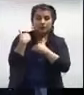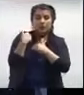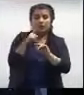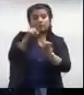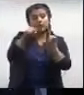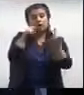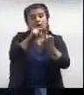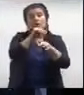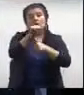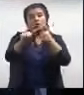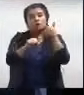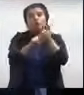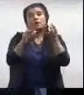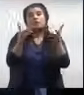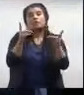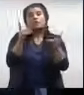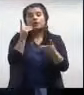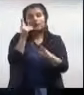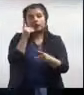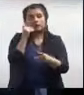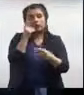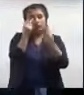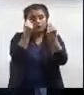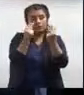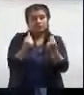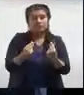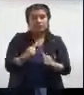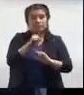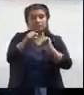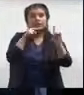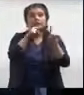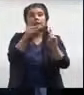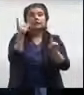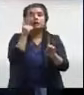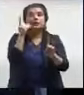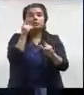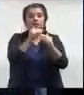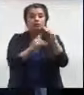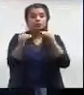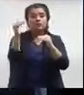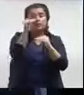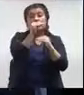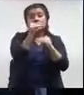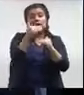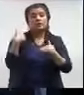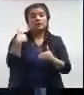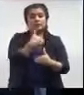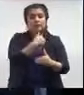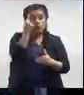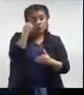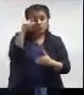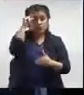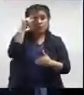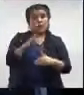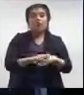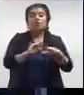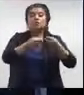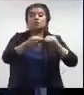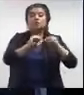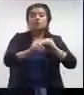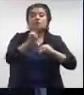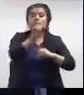un subdirector encargado de la ejecución presupuestaria de la Dirección Superior del Ministerio de Gobernación. Acuerdo Ministerial